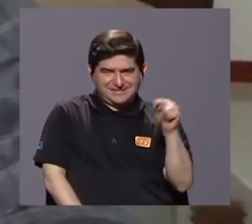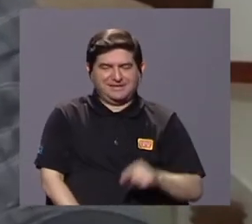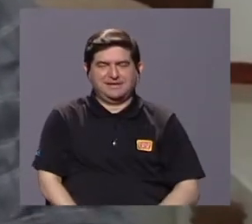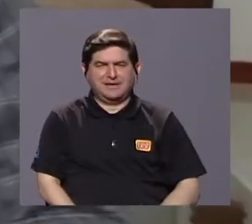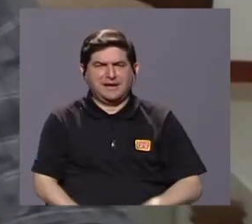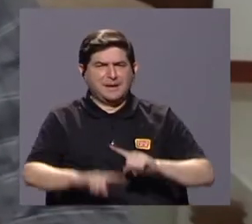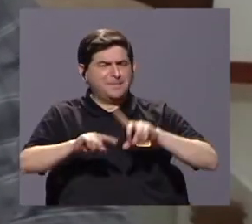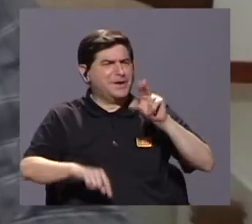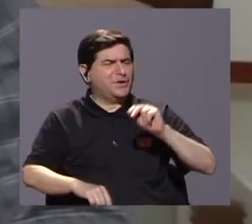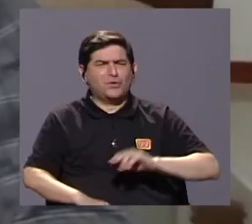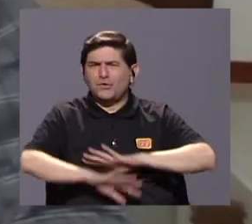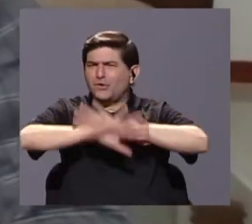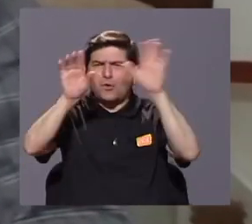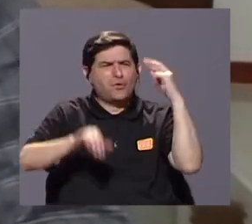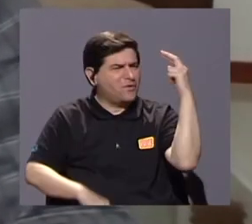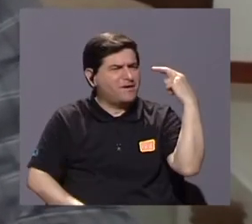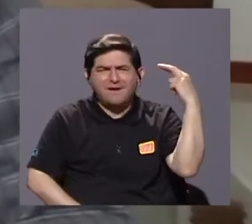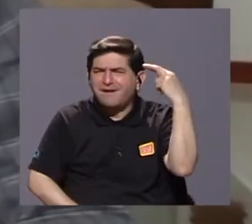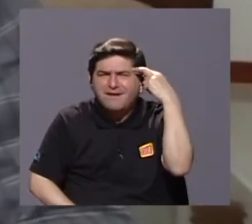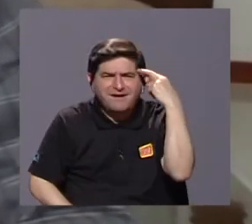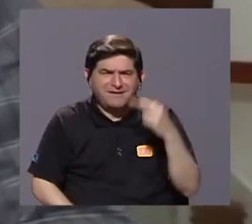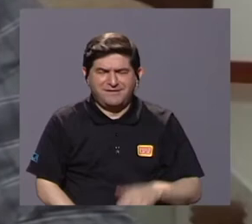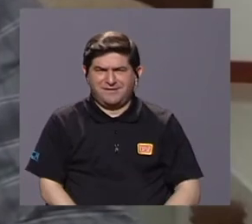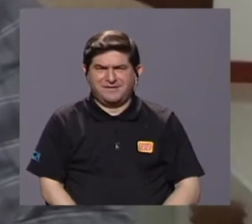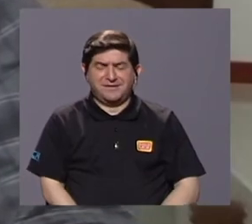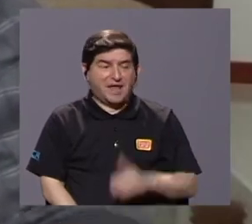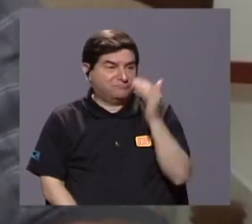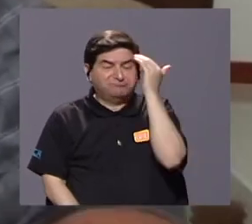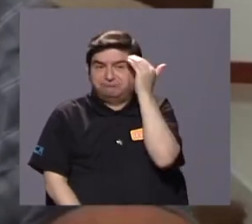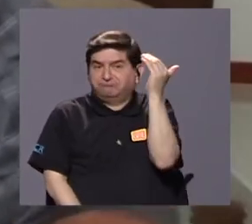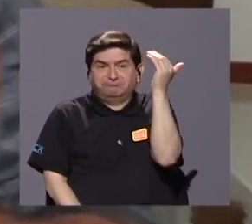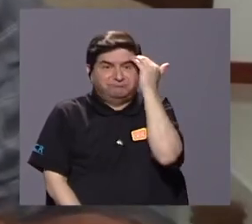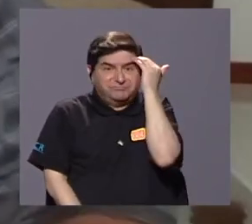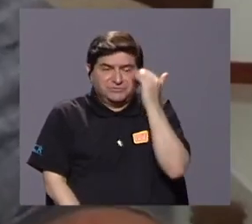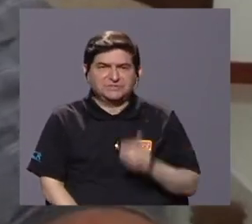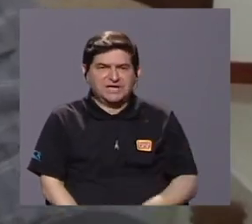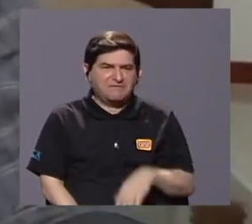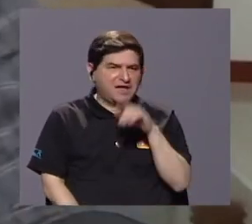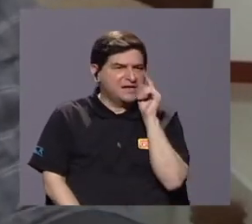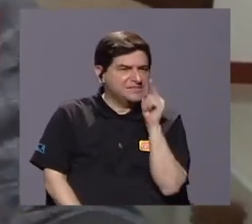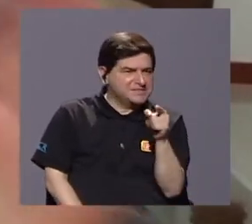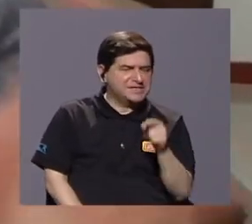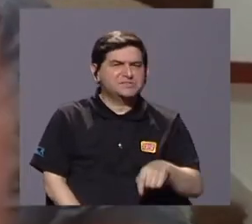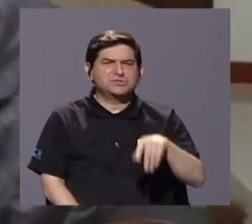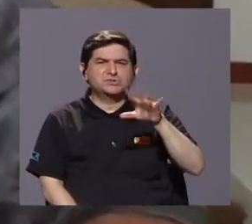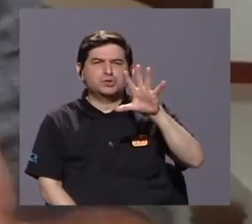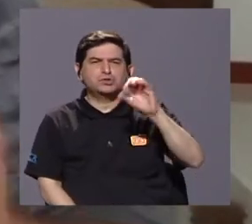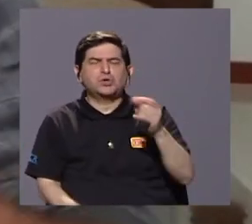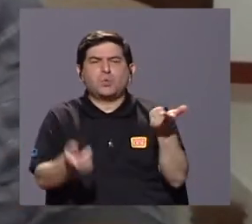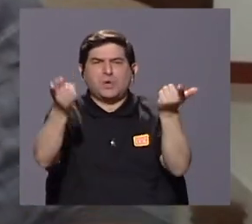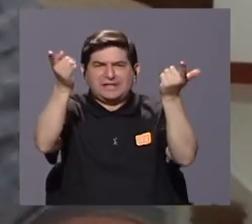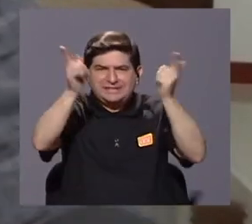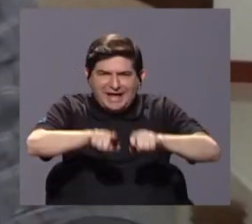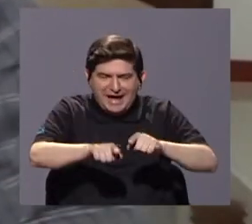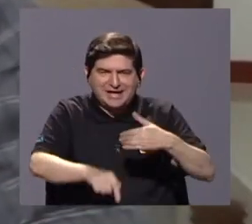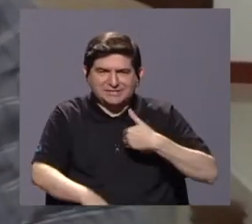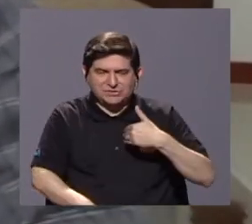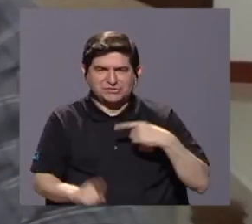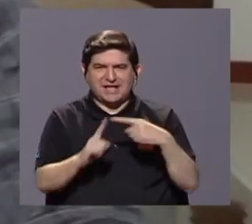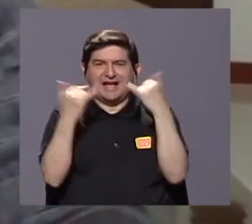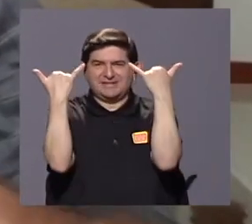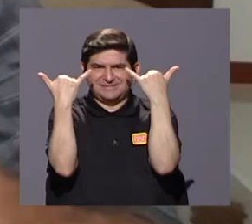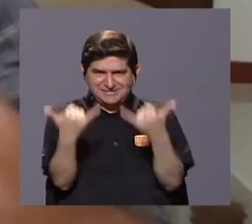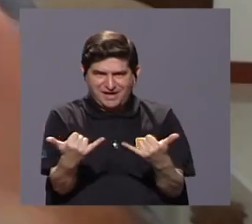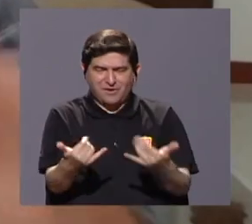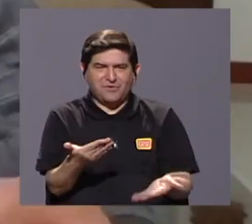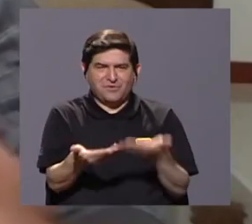no está clara la causa. Es más, todavía no se sabe si estos aproximadamente 50 casos que se han reportado hasta la fecha